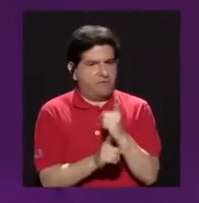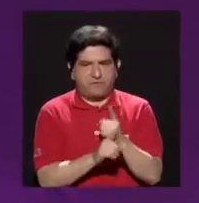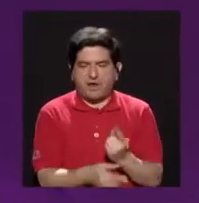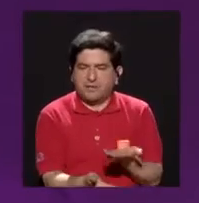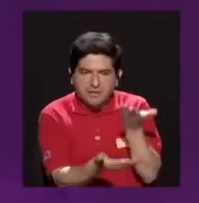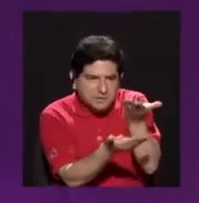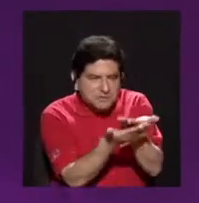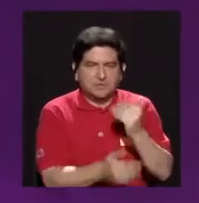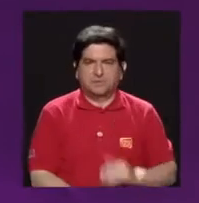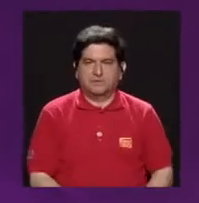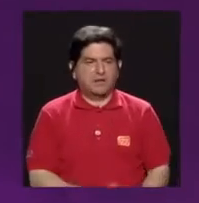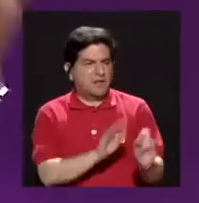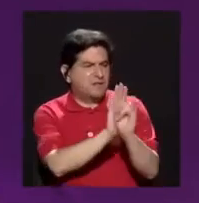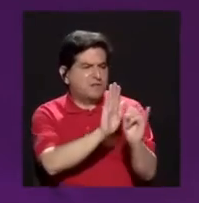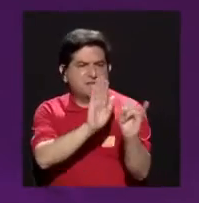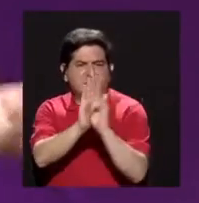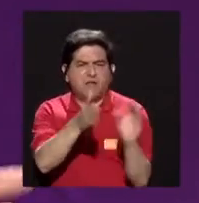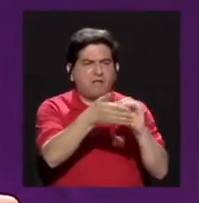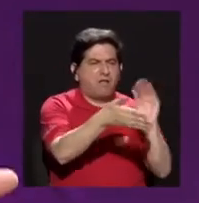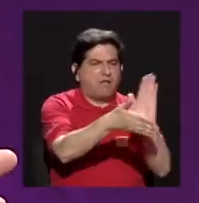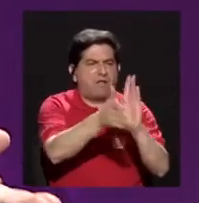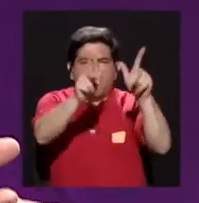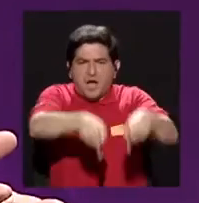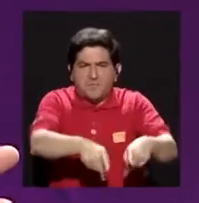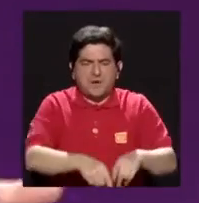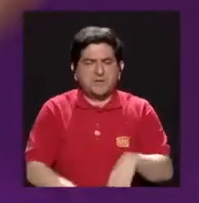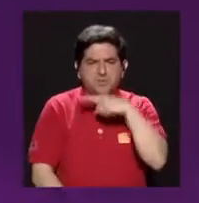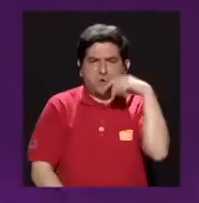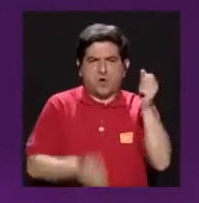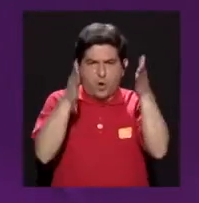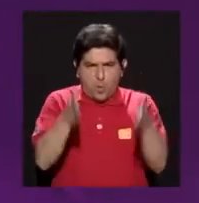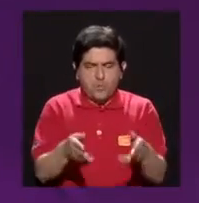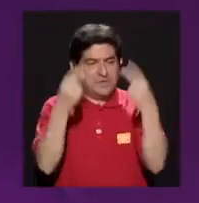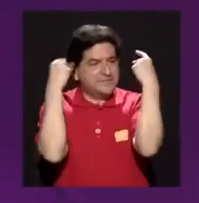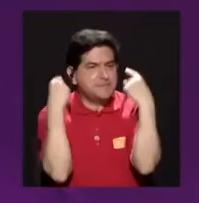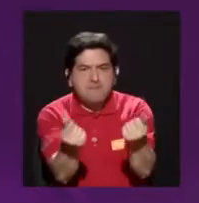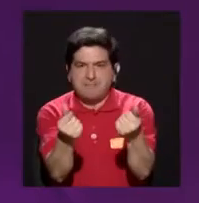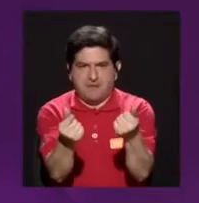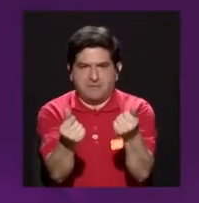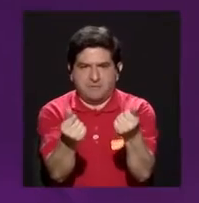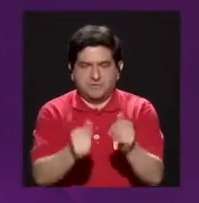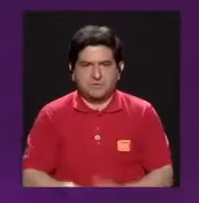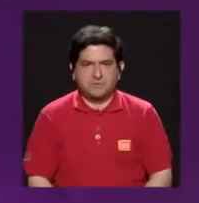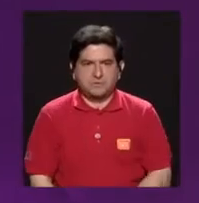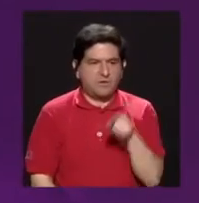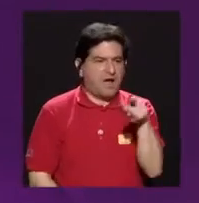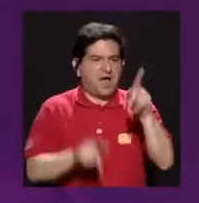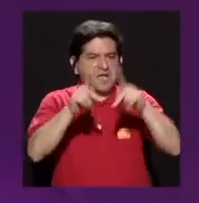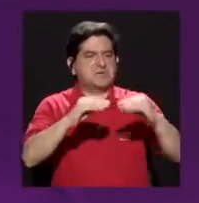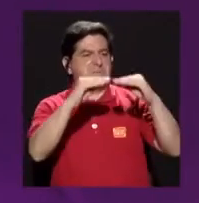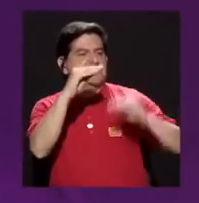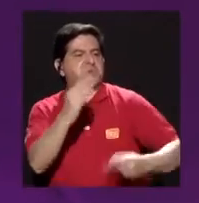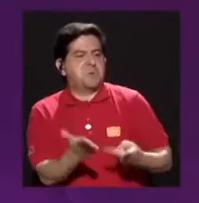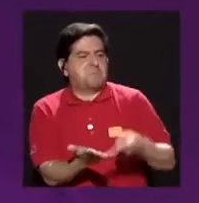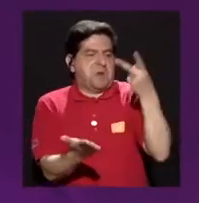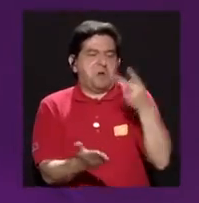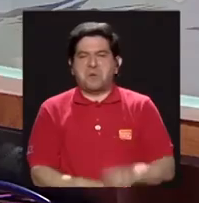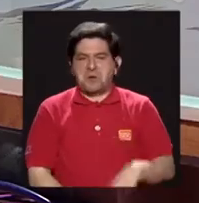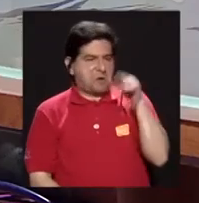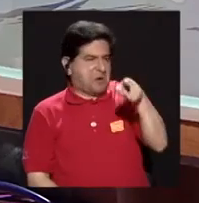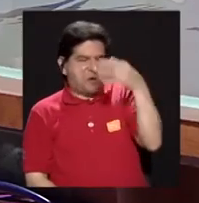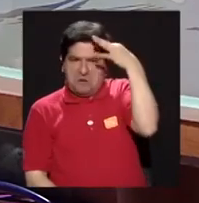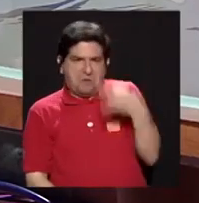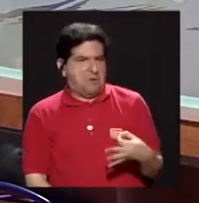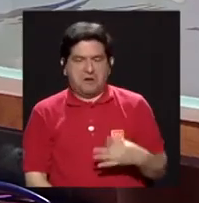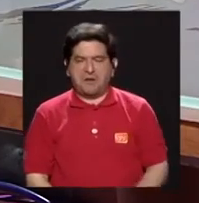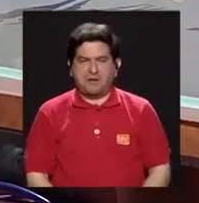decir, se identifica y se etiqueta a una persona como comunista, inmediatamente, digamos, se le baja, se pierde credibilidad, ¿verdad? Ya